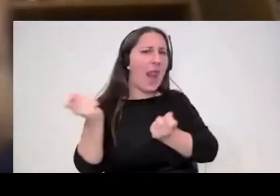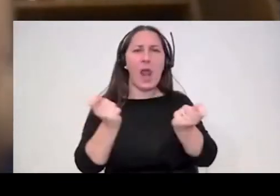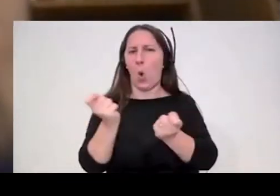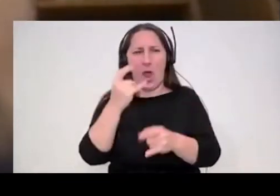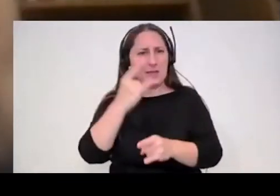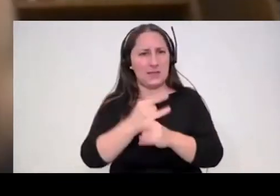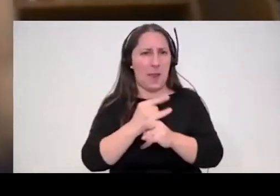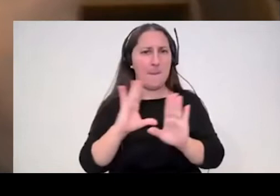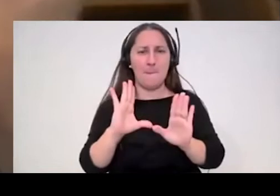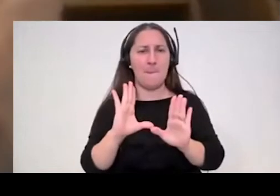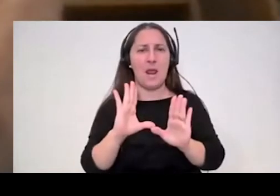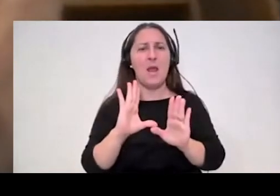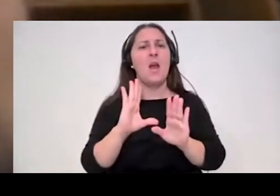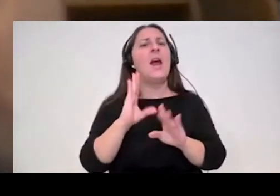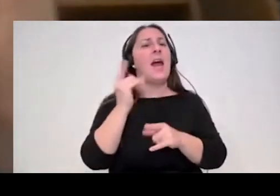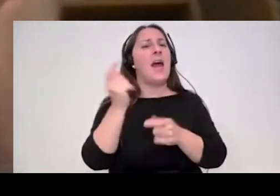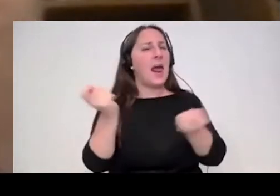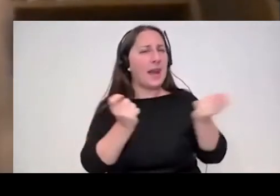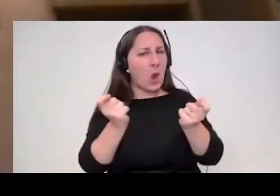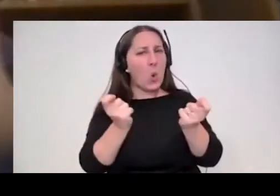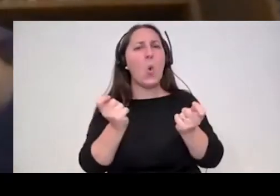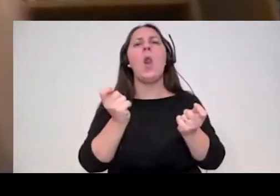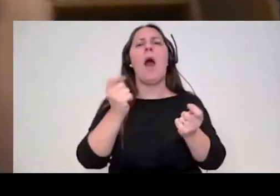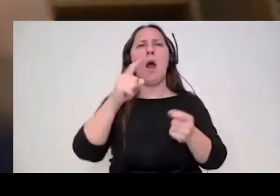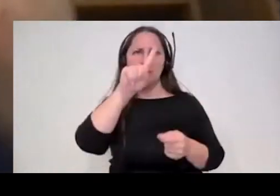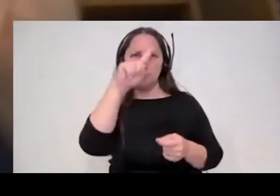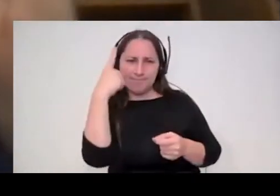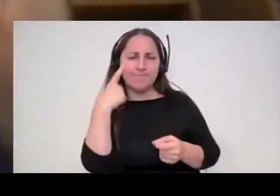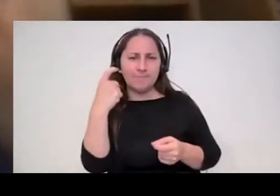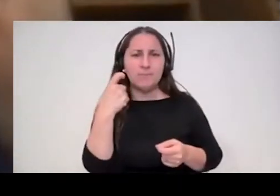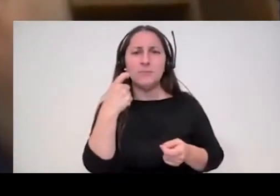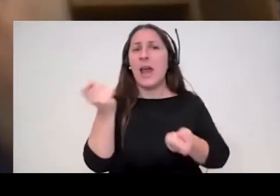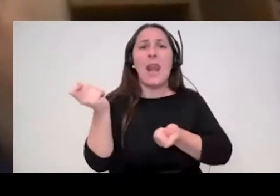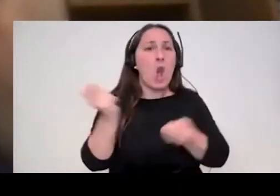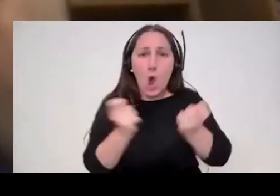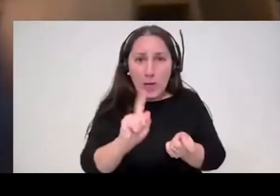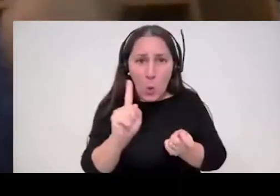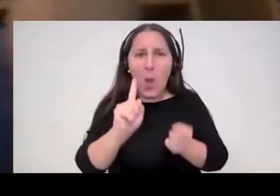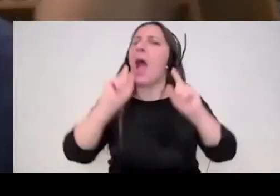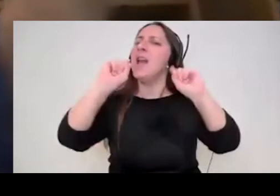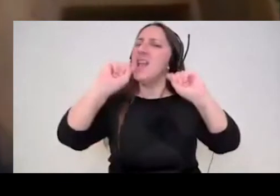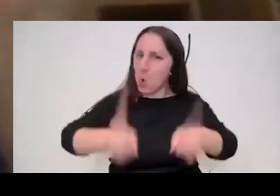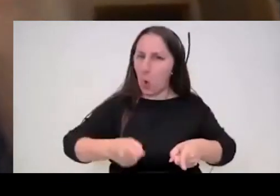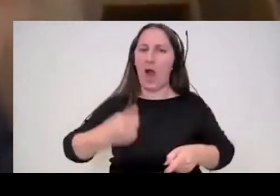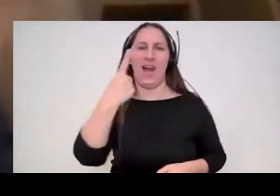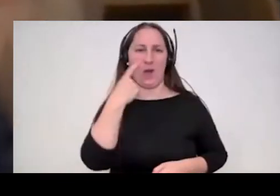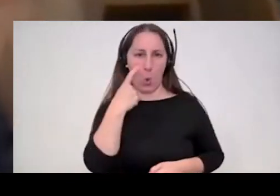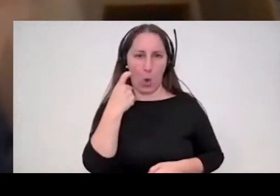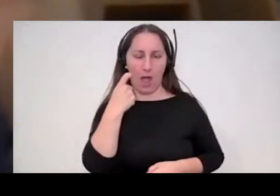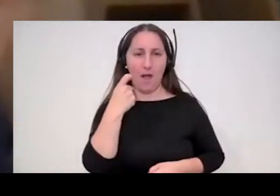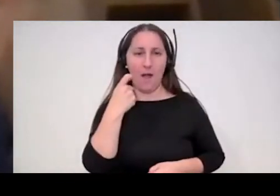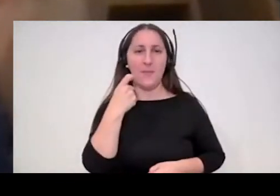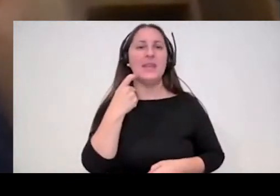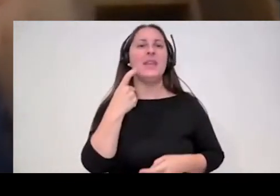El Estado regula cuando regula, el Estado regula cuando no regula, y para desregular,